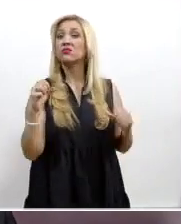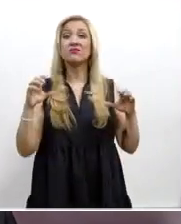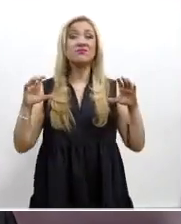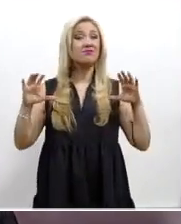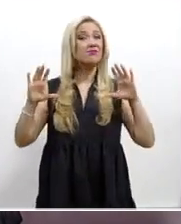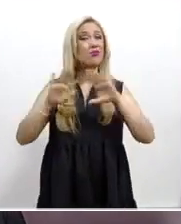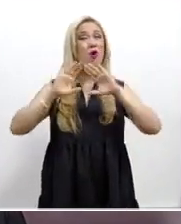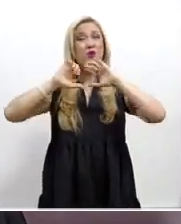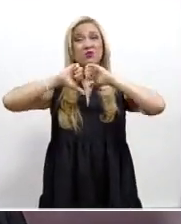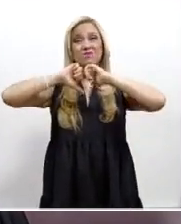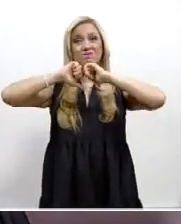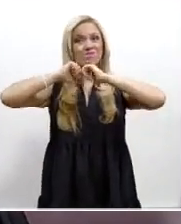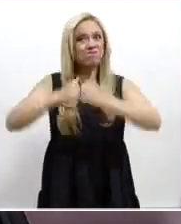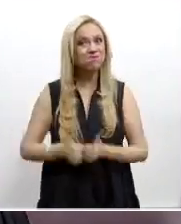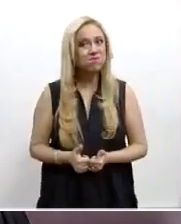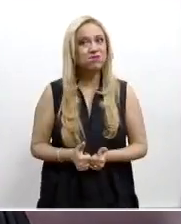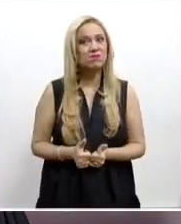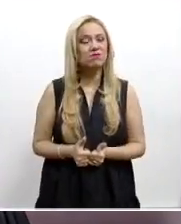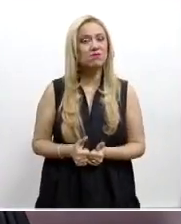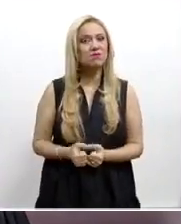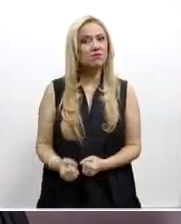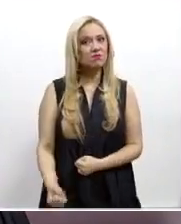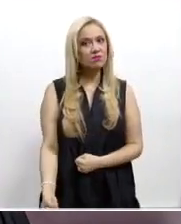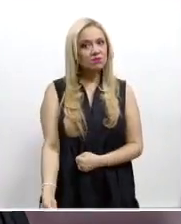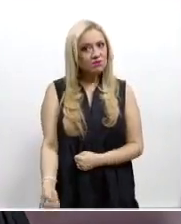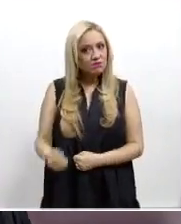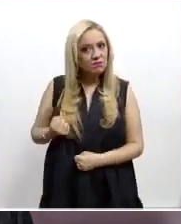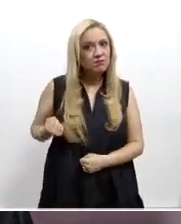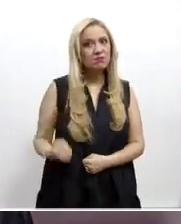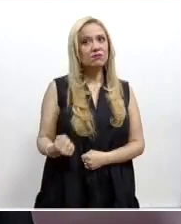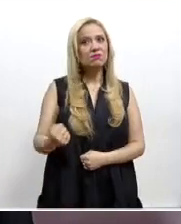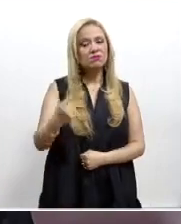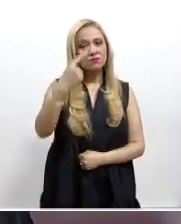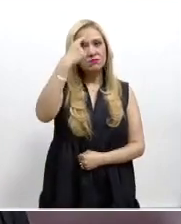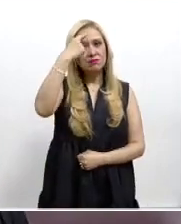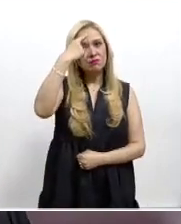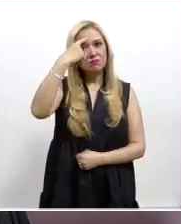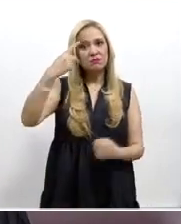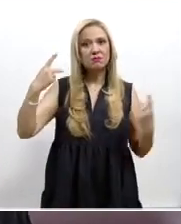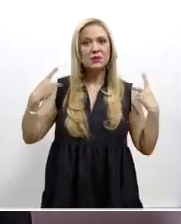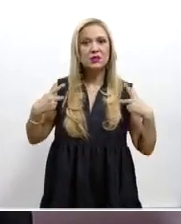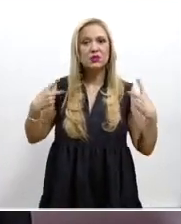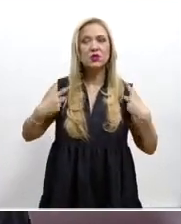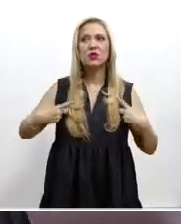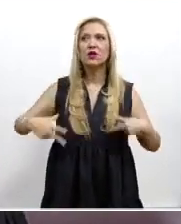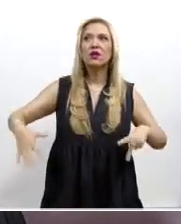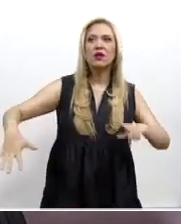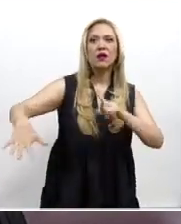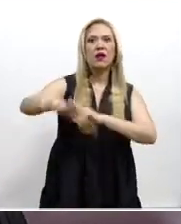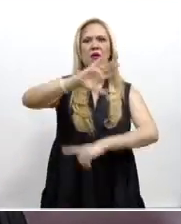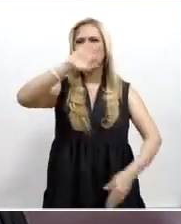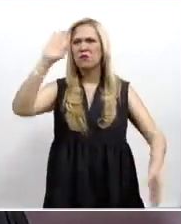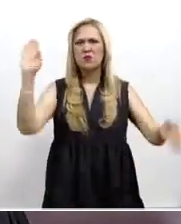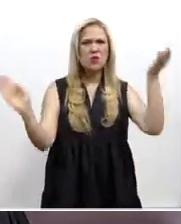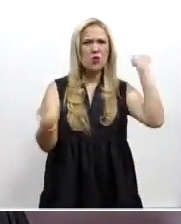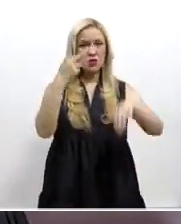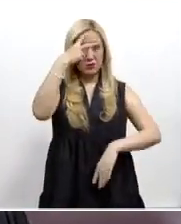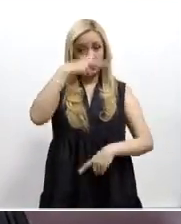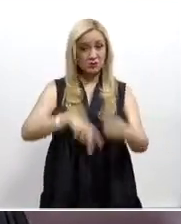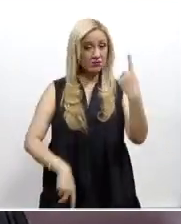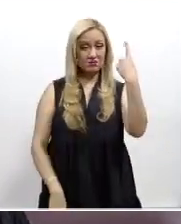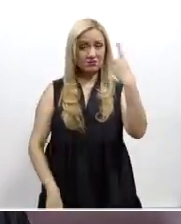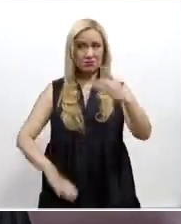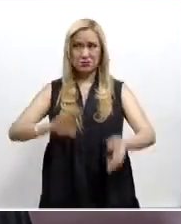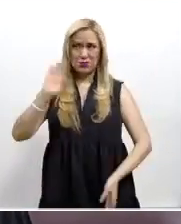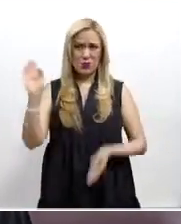arraigó en la médula de la sociedad, no solo la mexicana, sino la sociedad mundial. Y